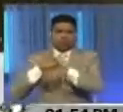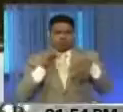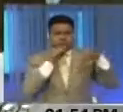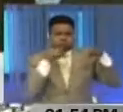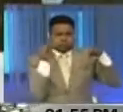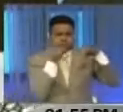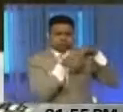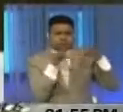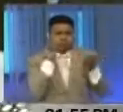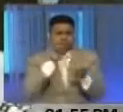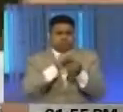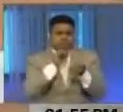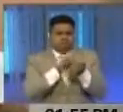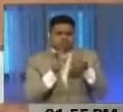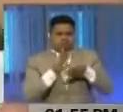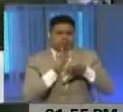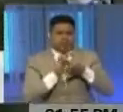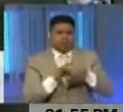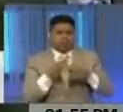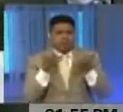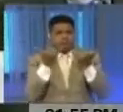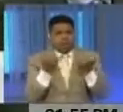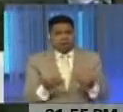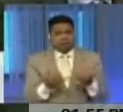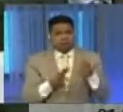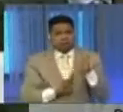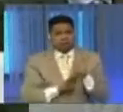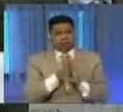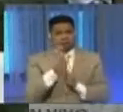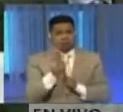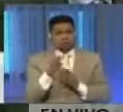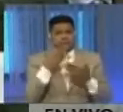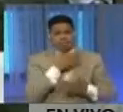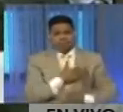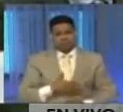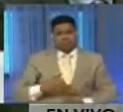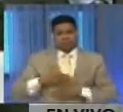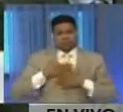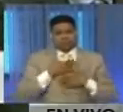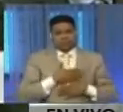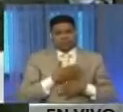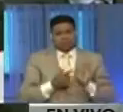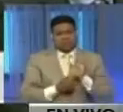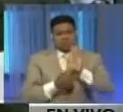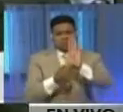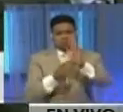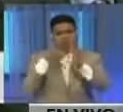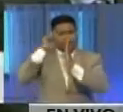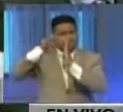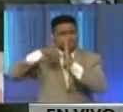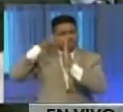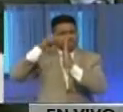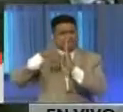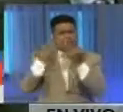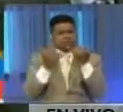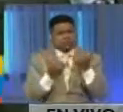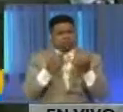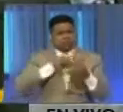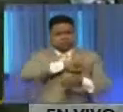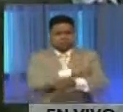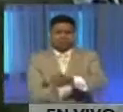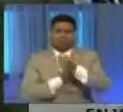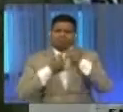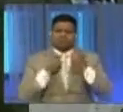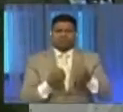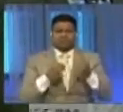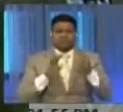de Venezuela. A continuación vamos a disfrutar de la proyección de un video sobre el potencial minero de